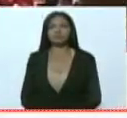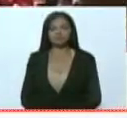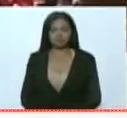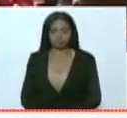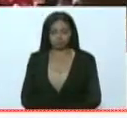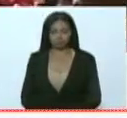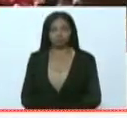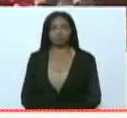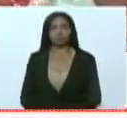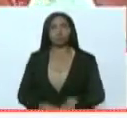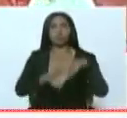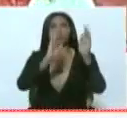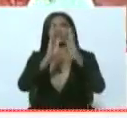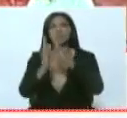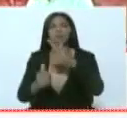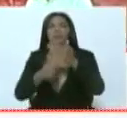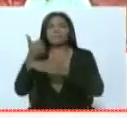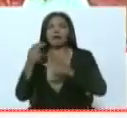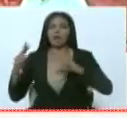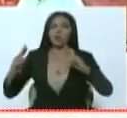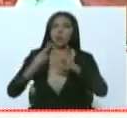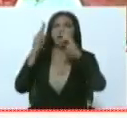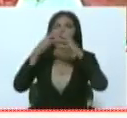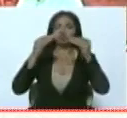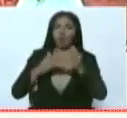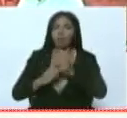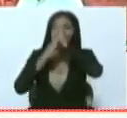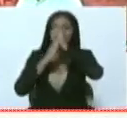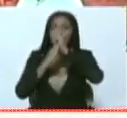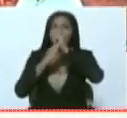que organizáramos un encuentro con el liderazgo,